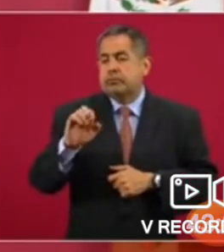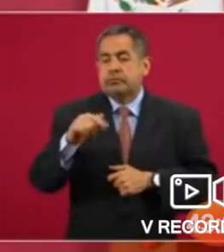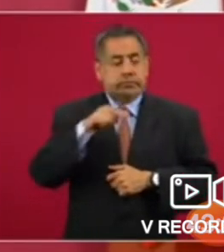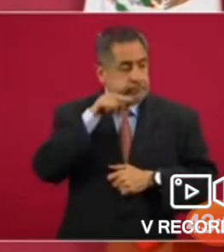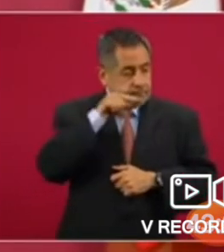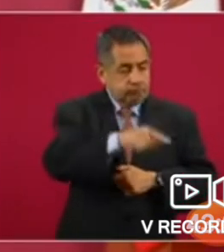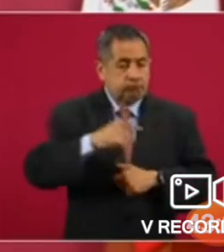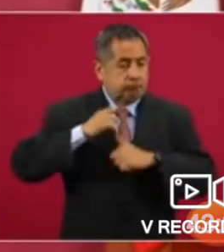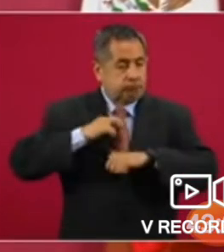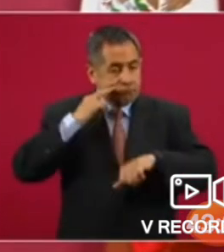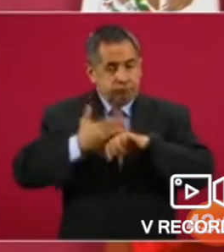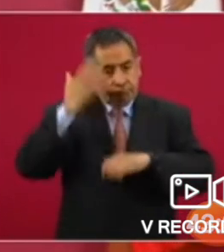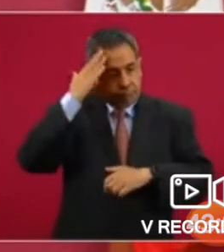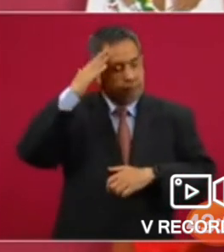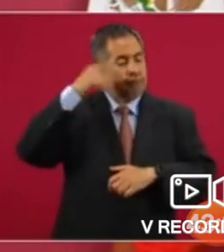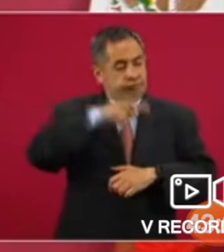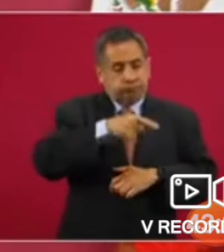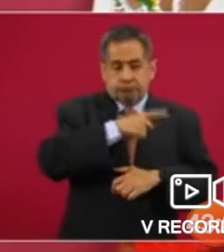que él encabece